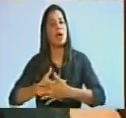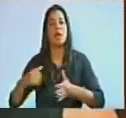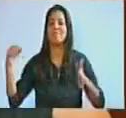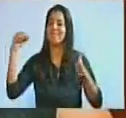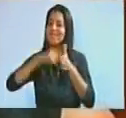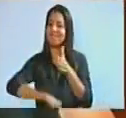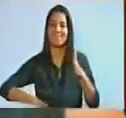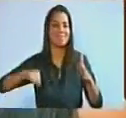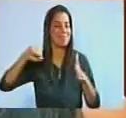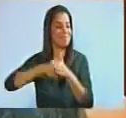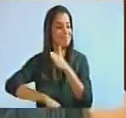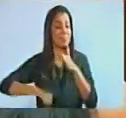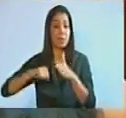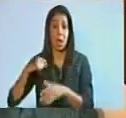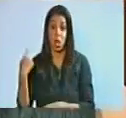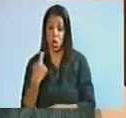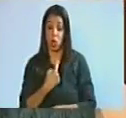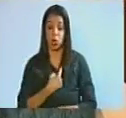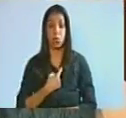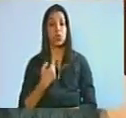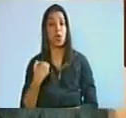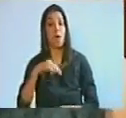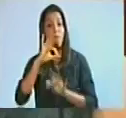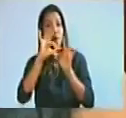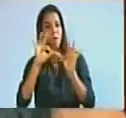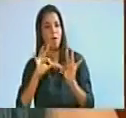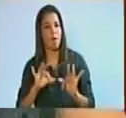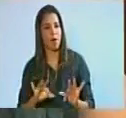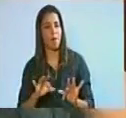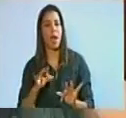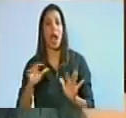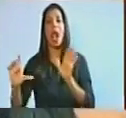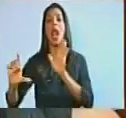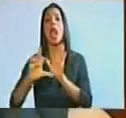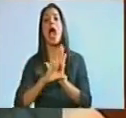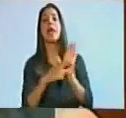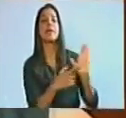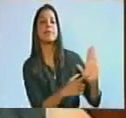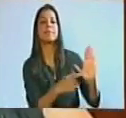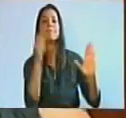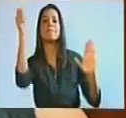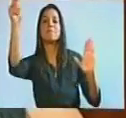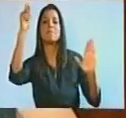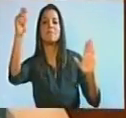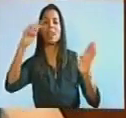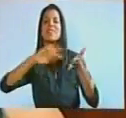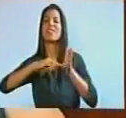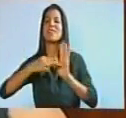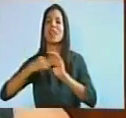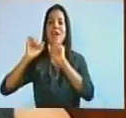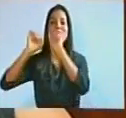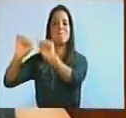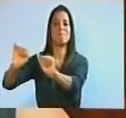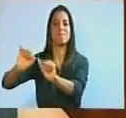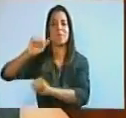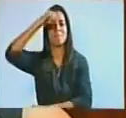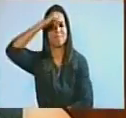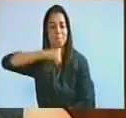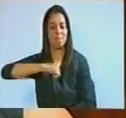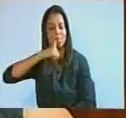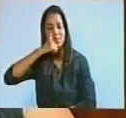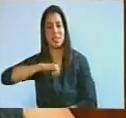que a través de estos mecanismos que nosotros tenemos, que es la ley, vamos a combatir la guerra económica y vamos a